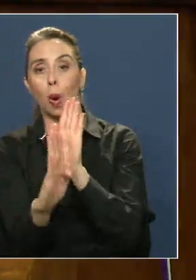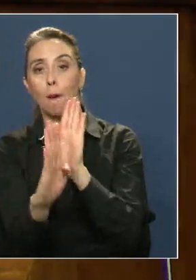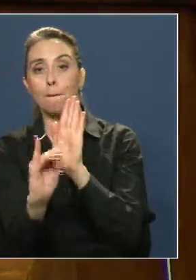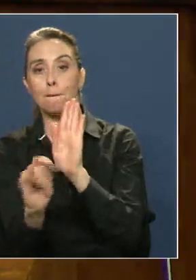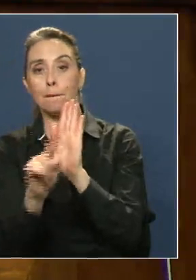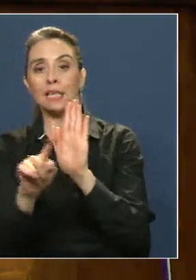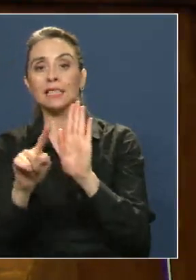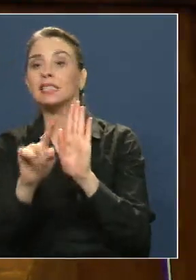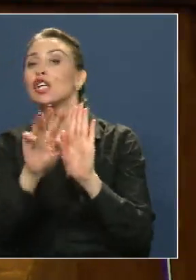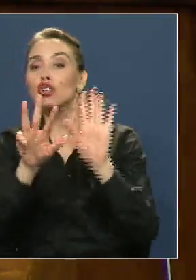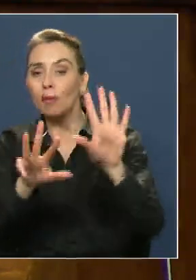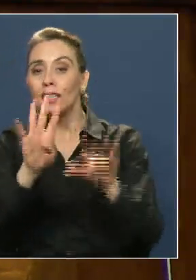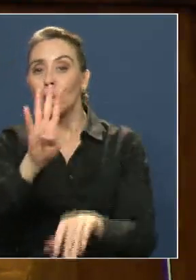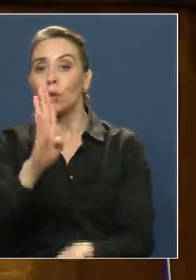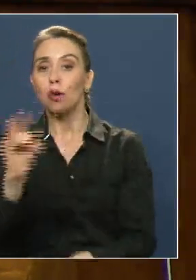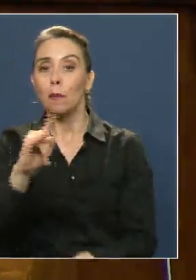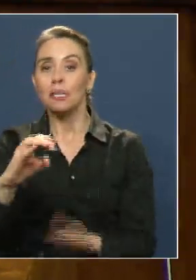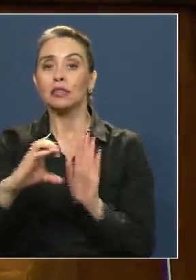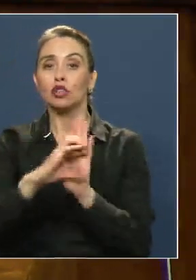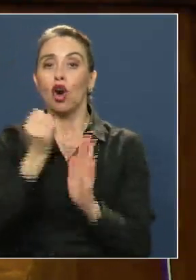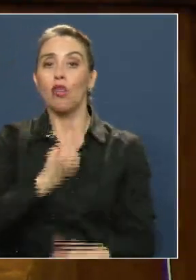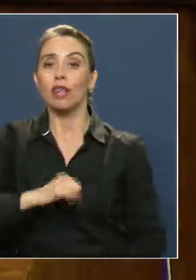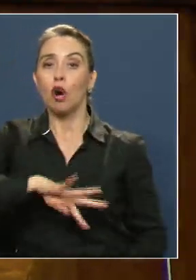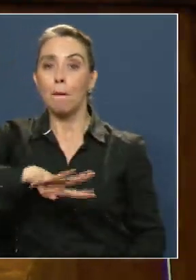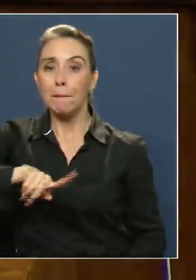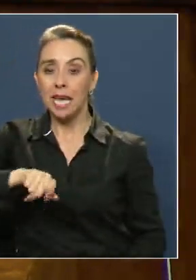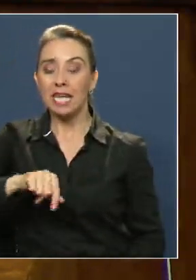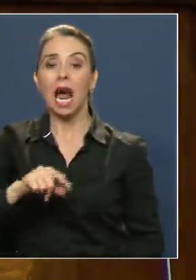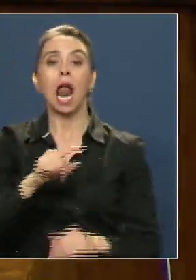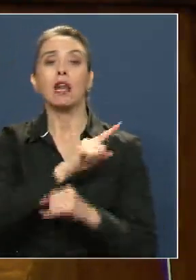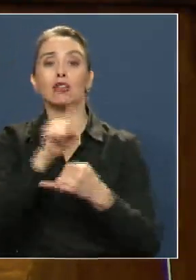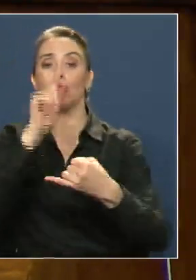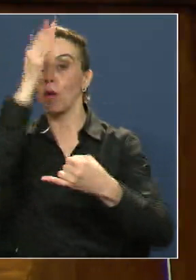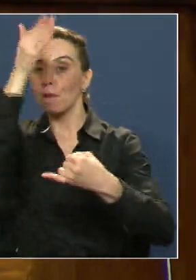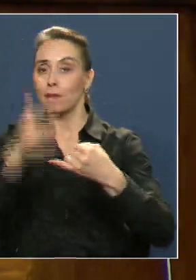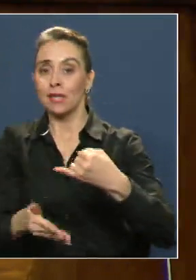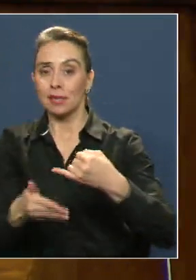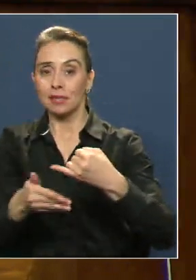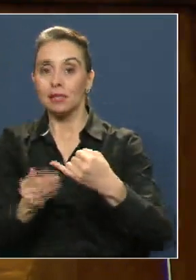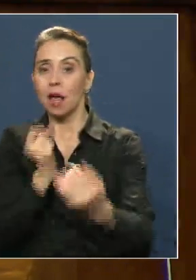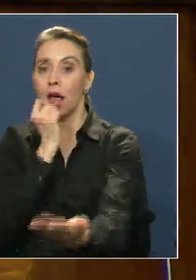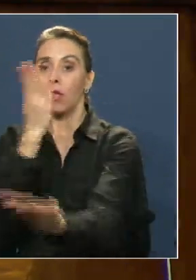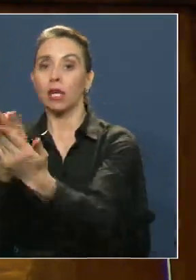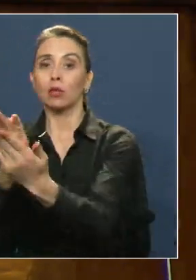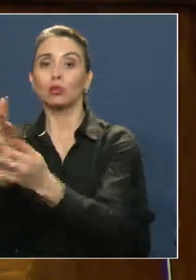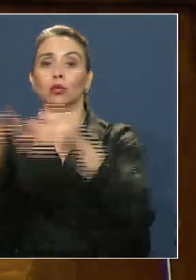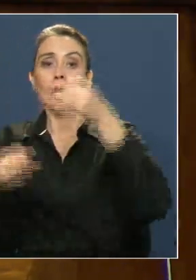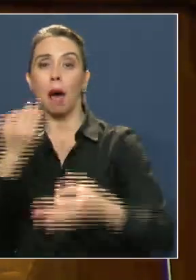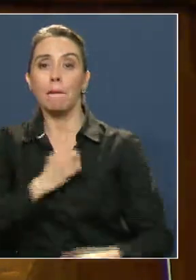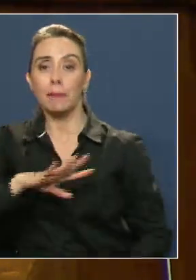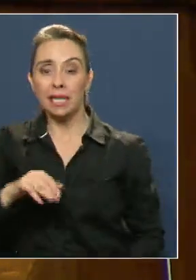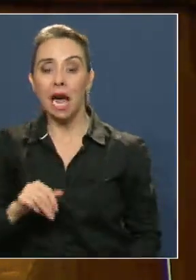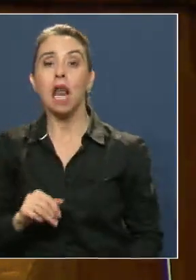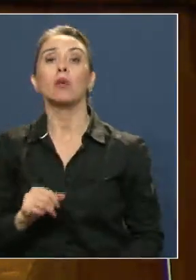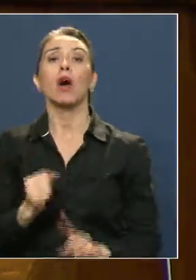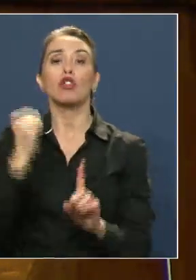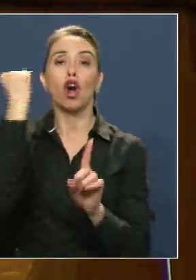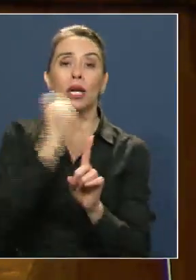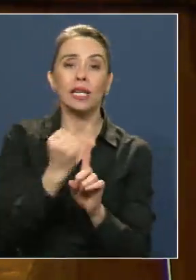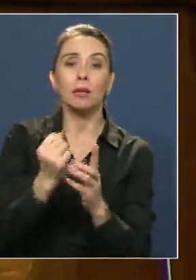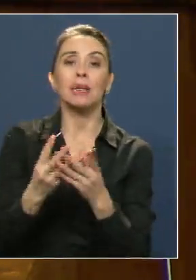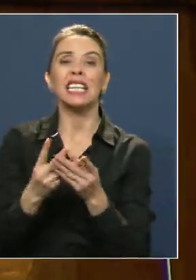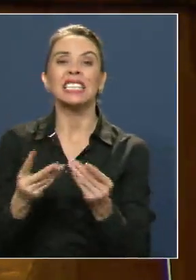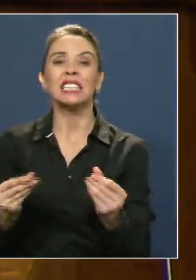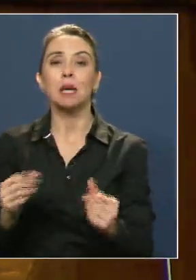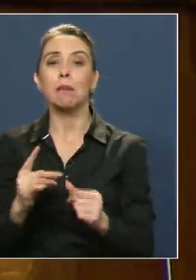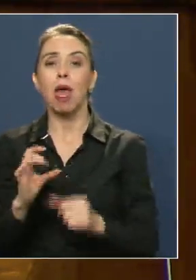un artículo 94 bis en el Código Penal, consagrando la imprescriptibilidad de la acción penal respecto de crímenes y simples delitos allí